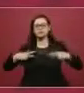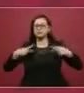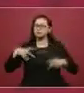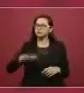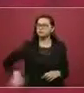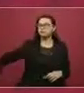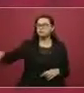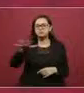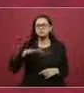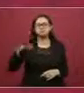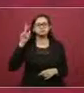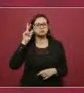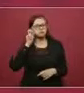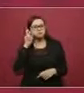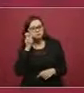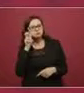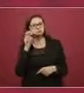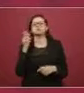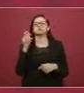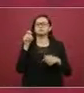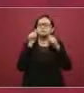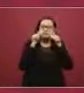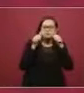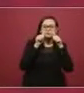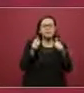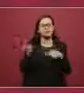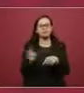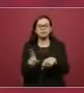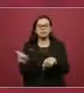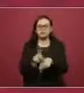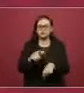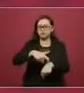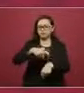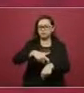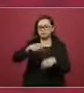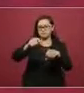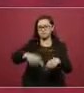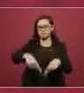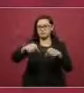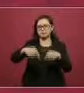ven todos los días a esta hora. Vamos a